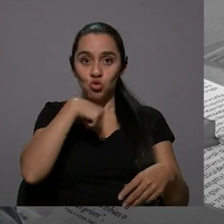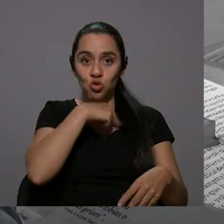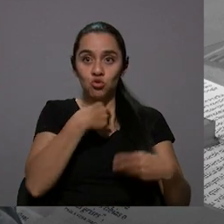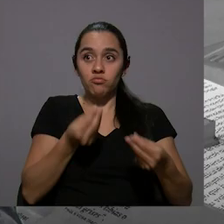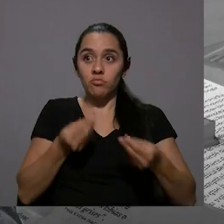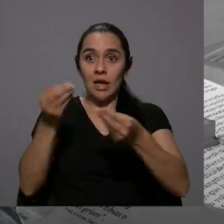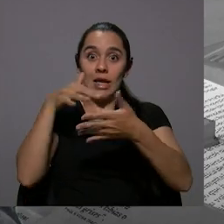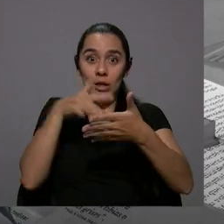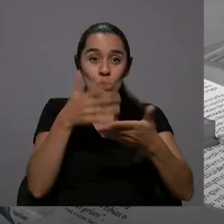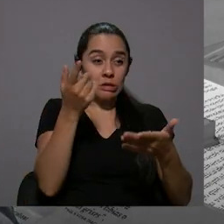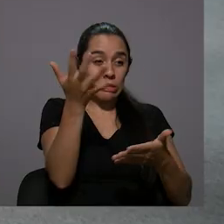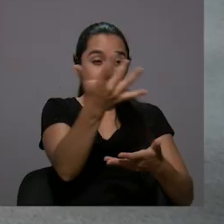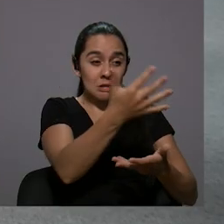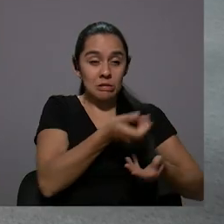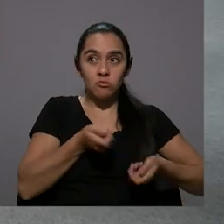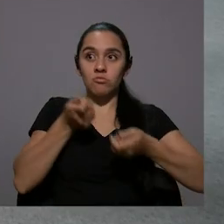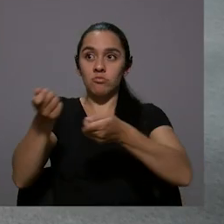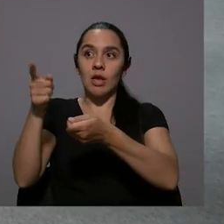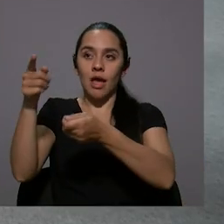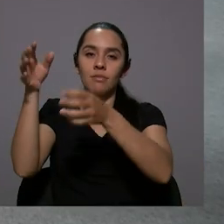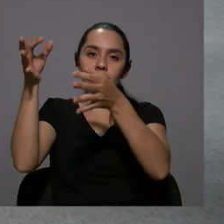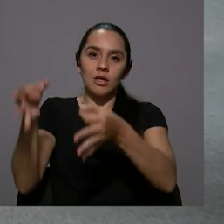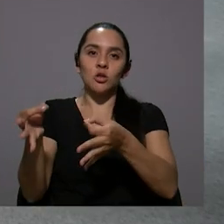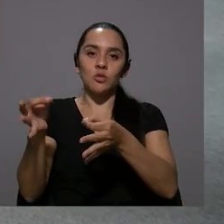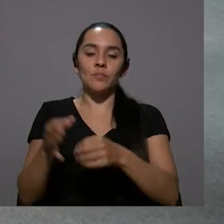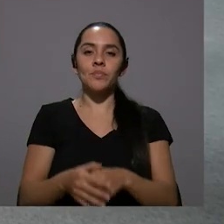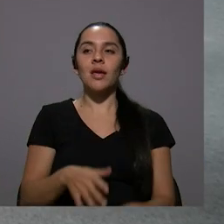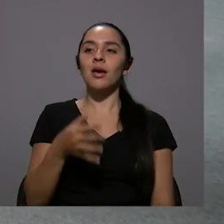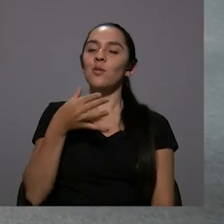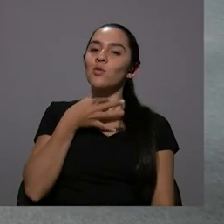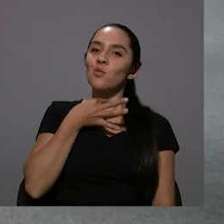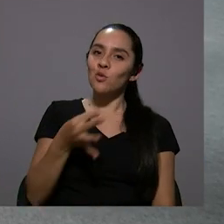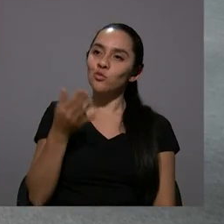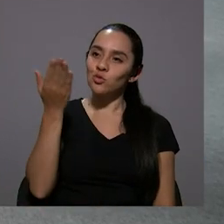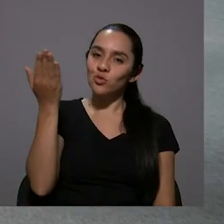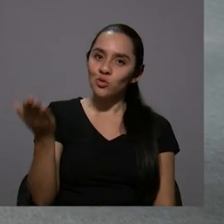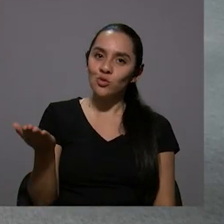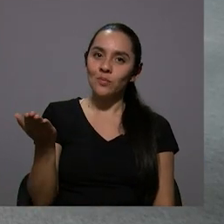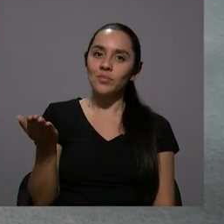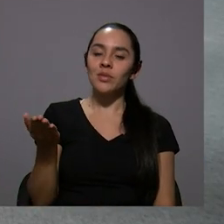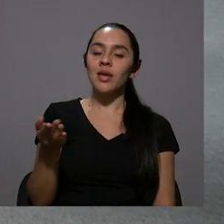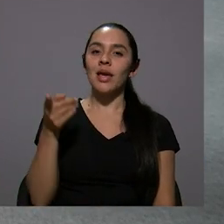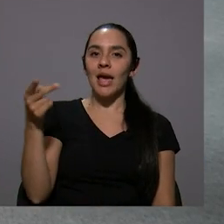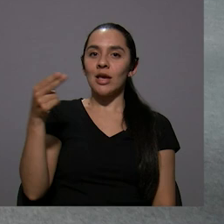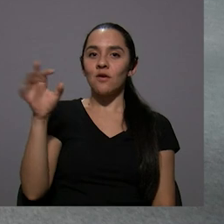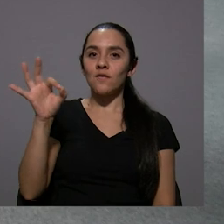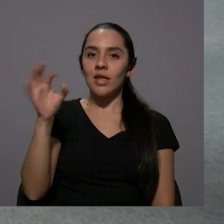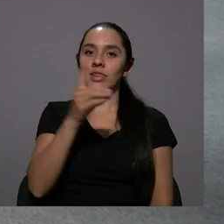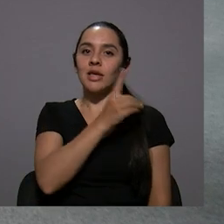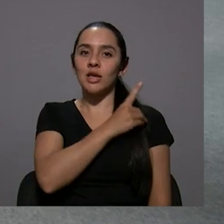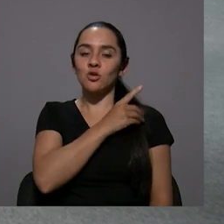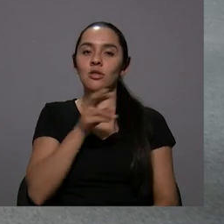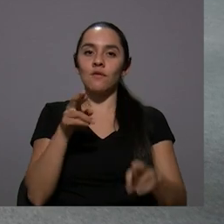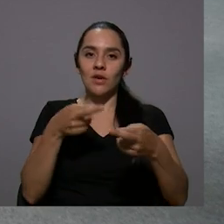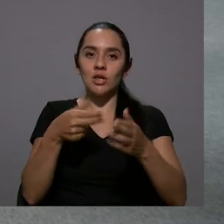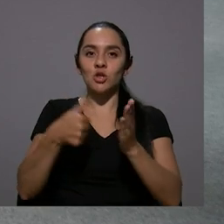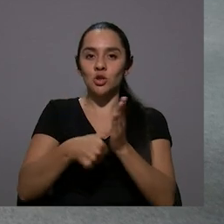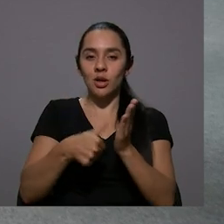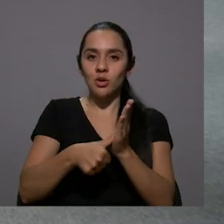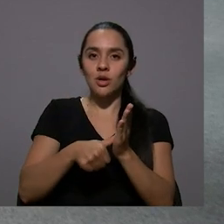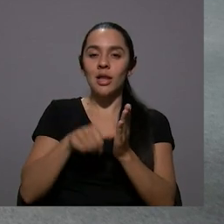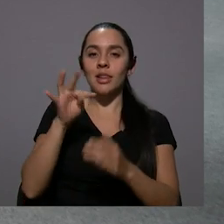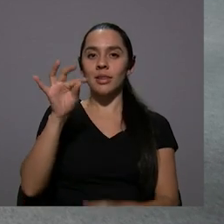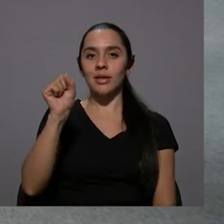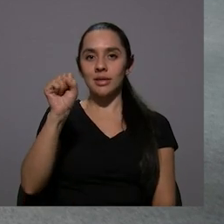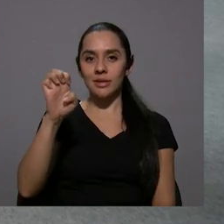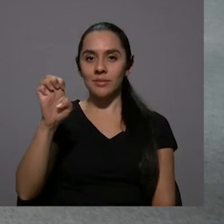todos los datos del estudio Don Héctor en realidad es un gusto tenerlo aquí Don Héctor Fernández director del registro electoral